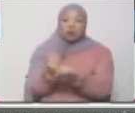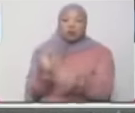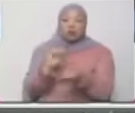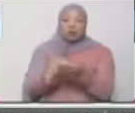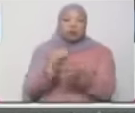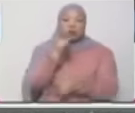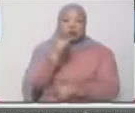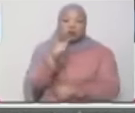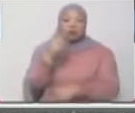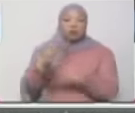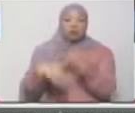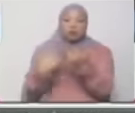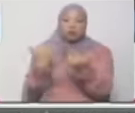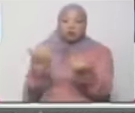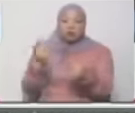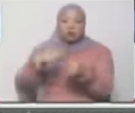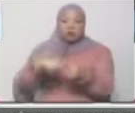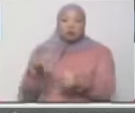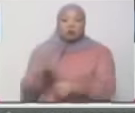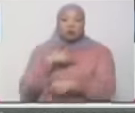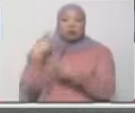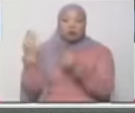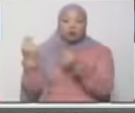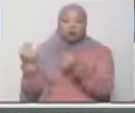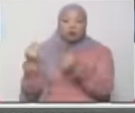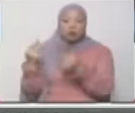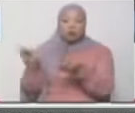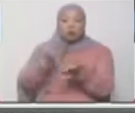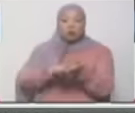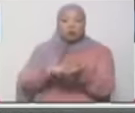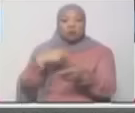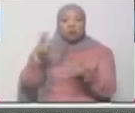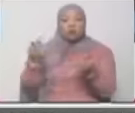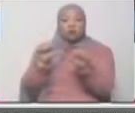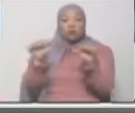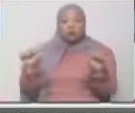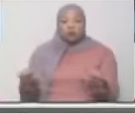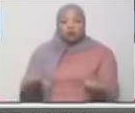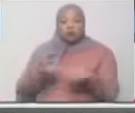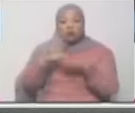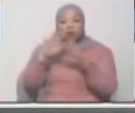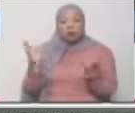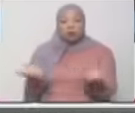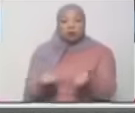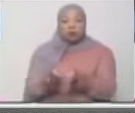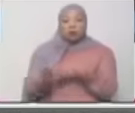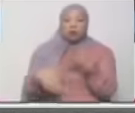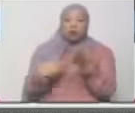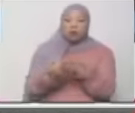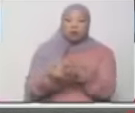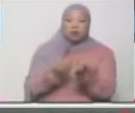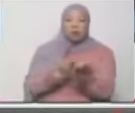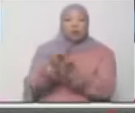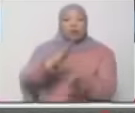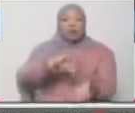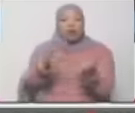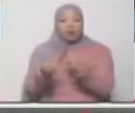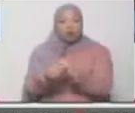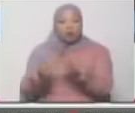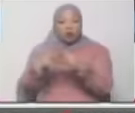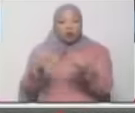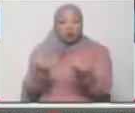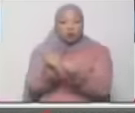a Venezuela en el centro de la esperanza y en referencia del nuevo mundo que están haciendo, que van a hacer y que va a cambiarlo todo